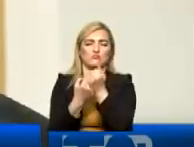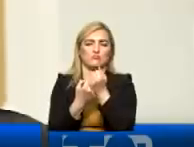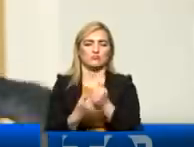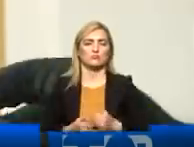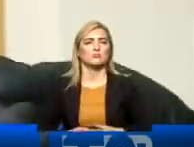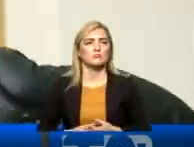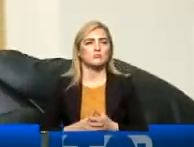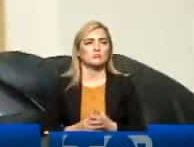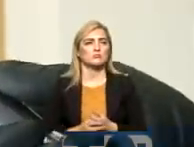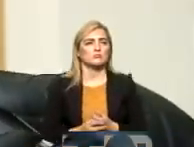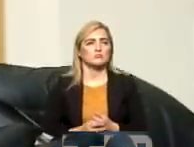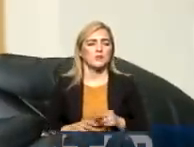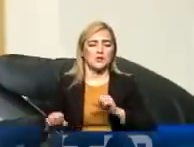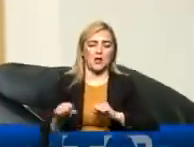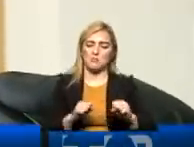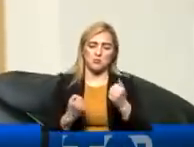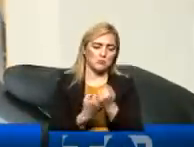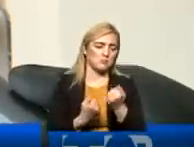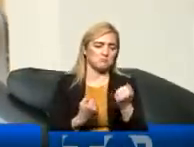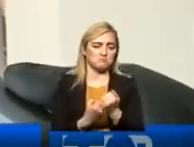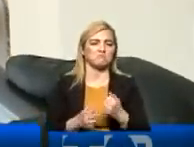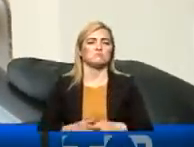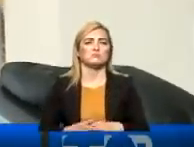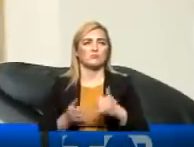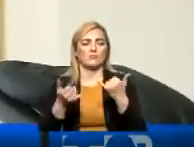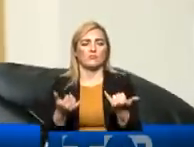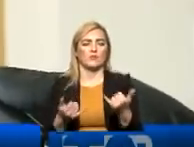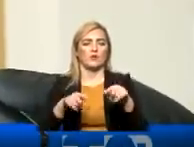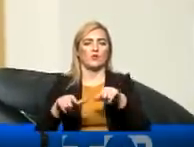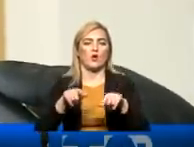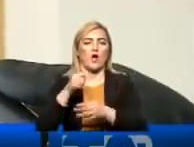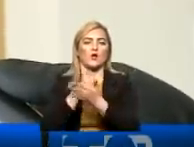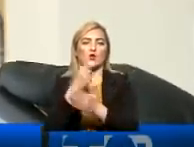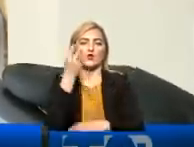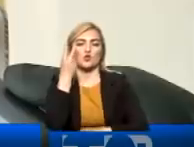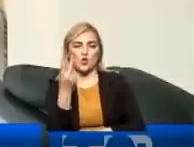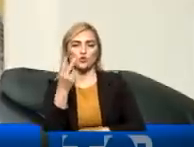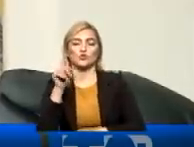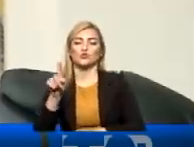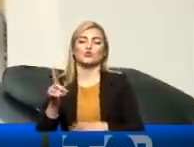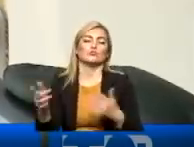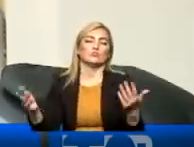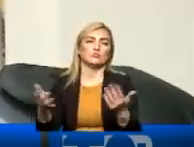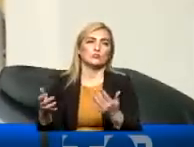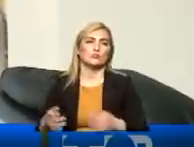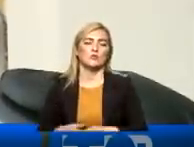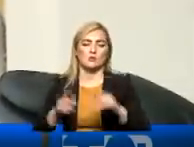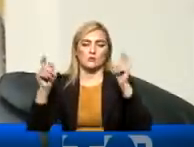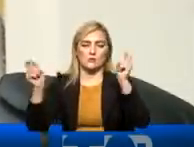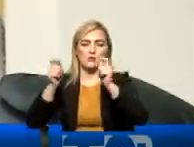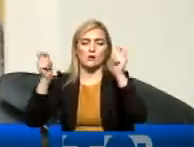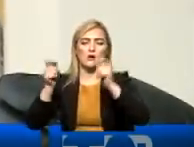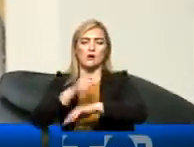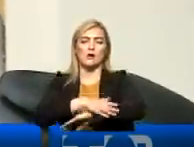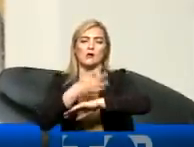amiga. Estuvimos en el terremoto y actualmente estamos con dos puestos de auxilio, uno en la fundación que